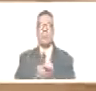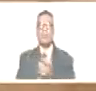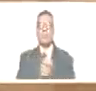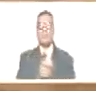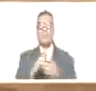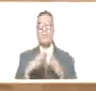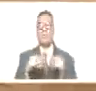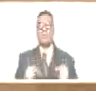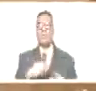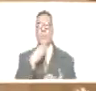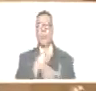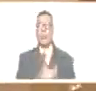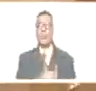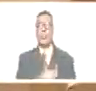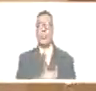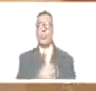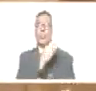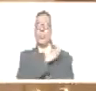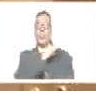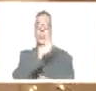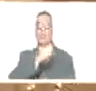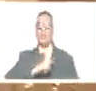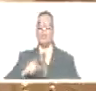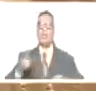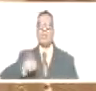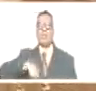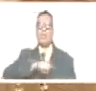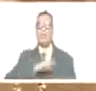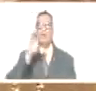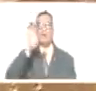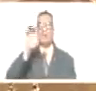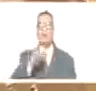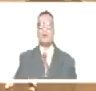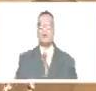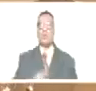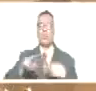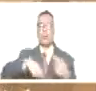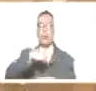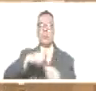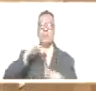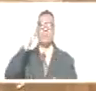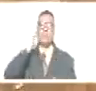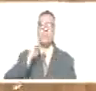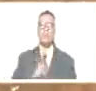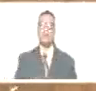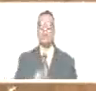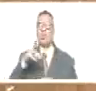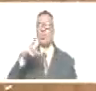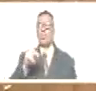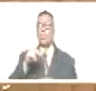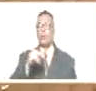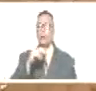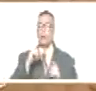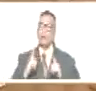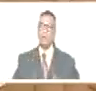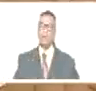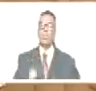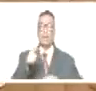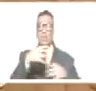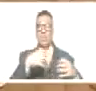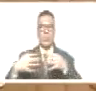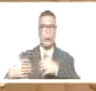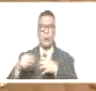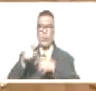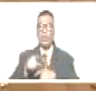Gracias a la directiva, gracias a nuestro país. La revolución bolivariana no descansará en la lucha contra los